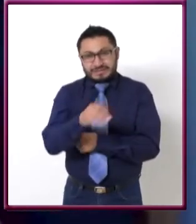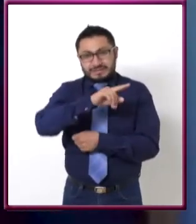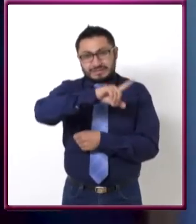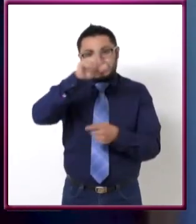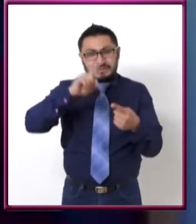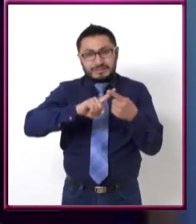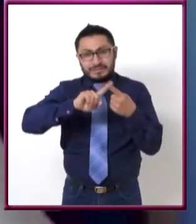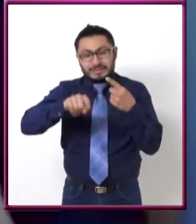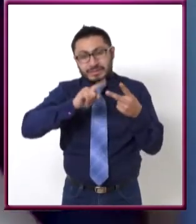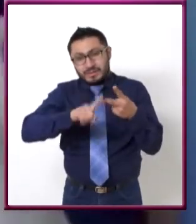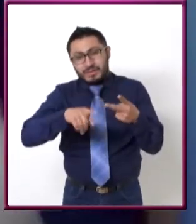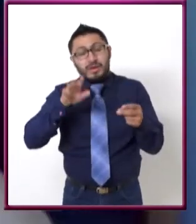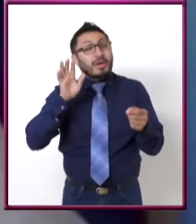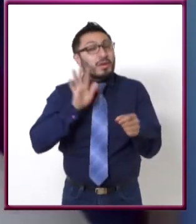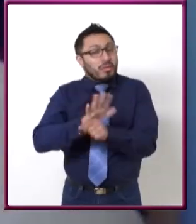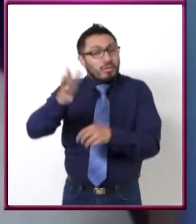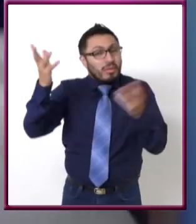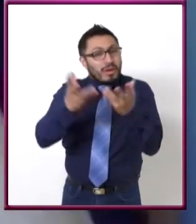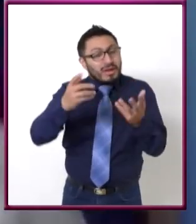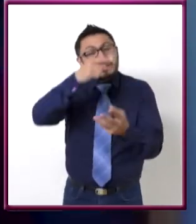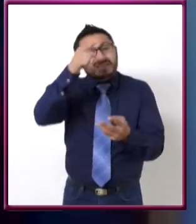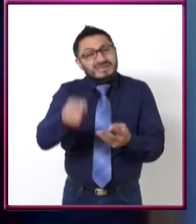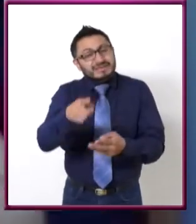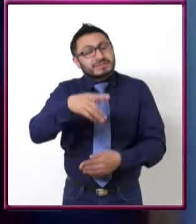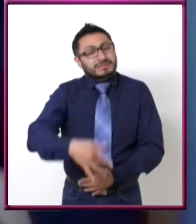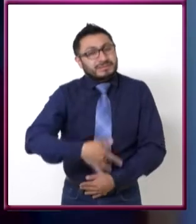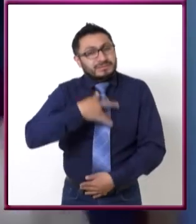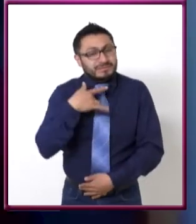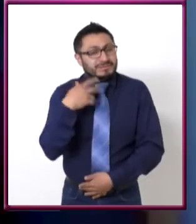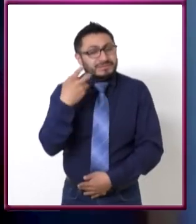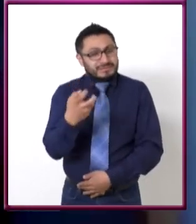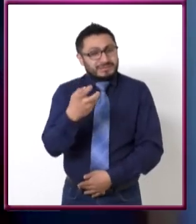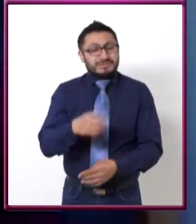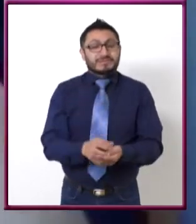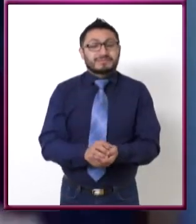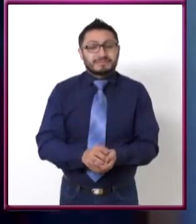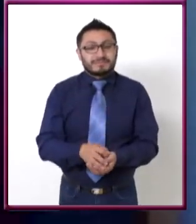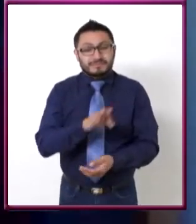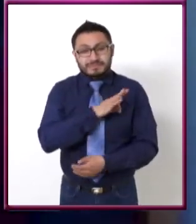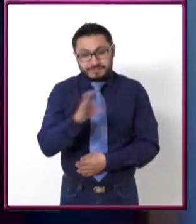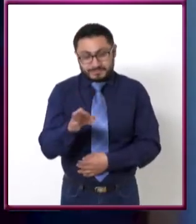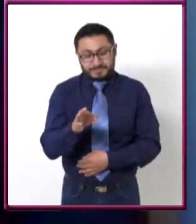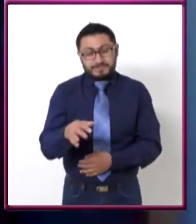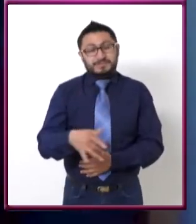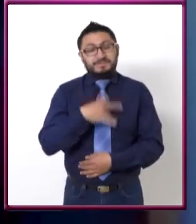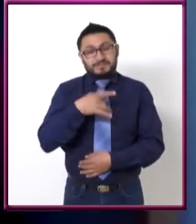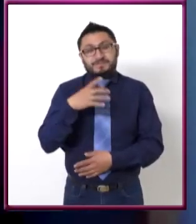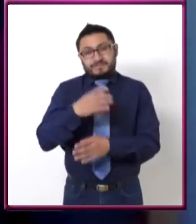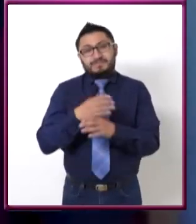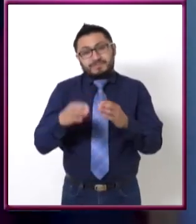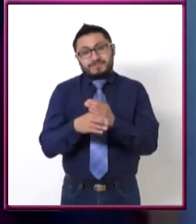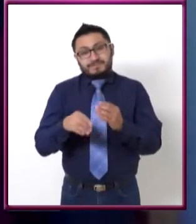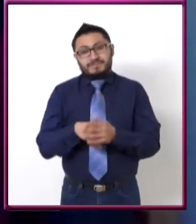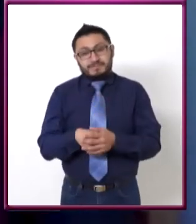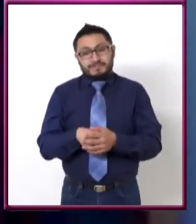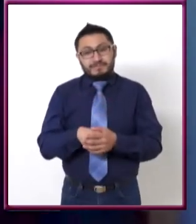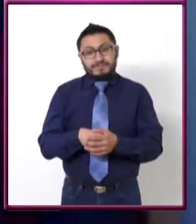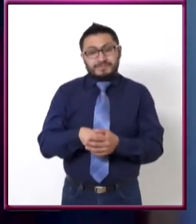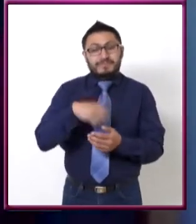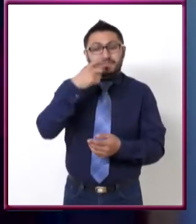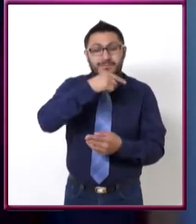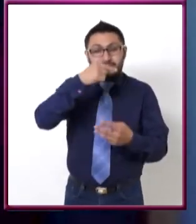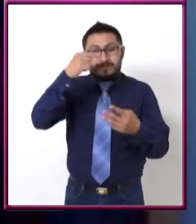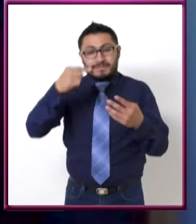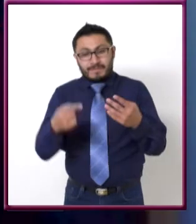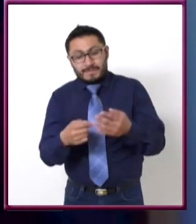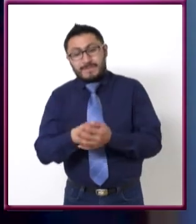y luego veo qué hago con eso que estoy sintiendo, que sí se pueden hacer cosas.